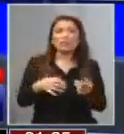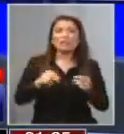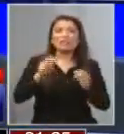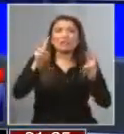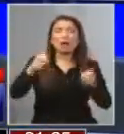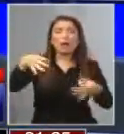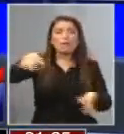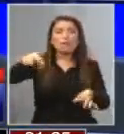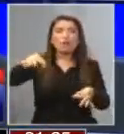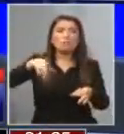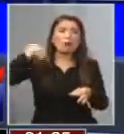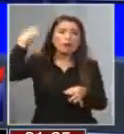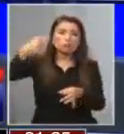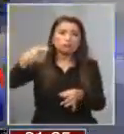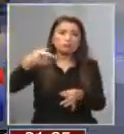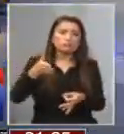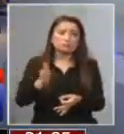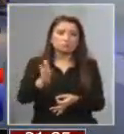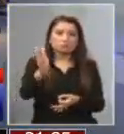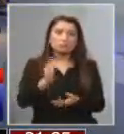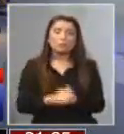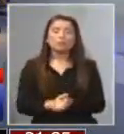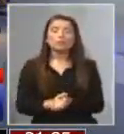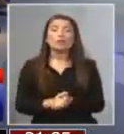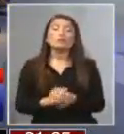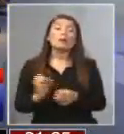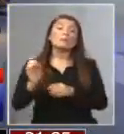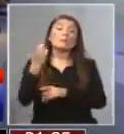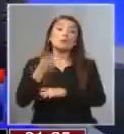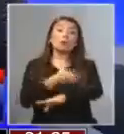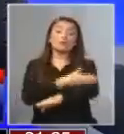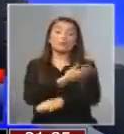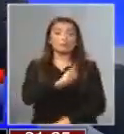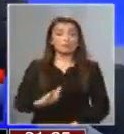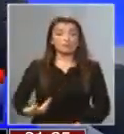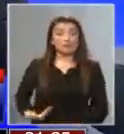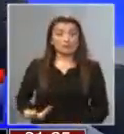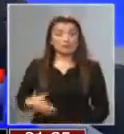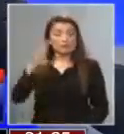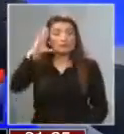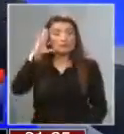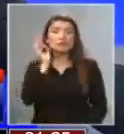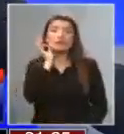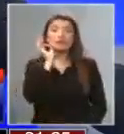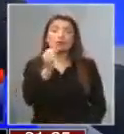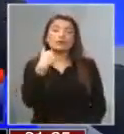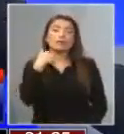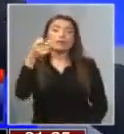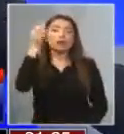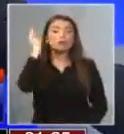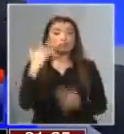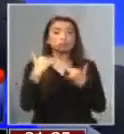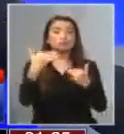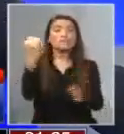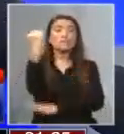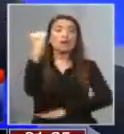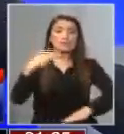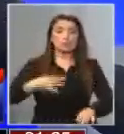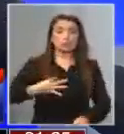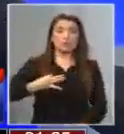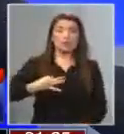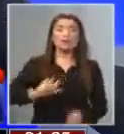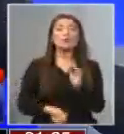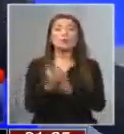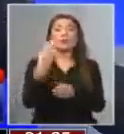para los pasos que vienen? Sí, en el anuncio original de la presidenta, los cabildos terminaban con unas bases ciudadanas para la nueva constitución, y sobre esas